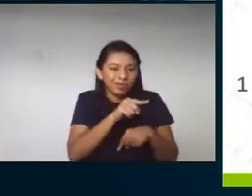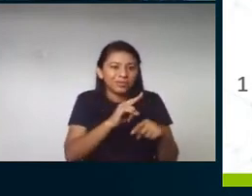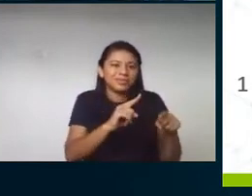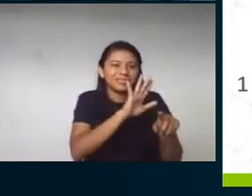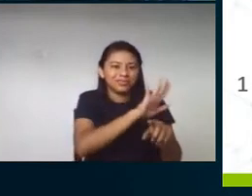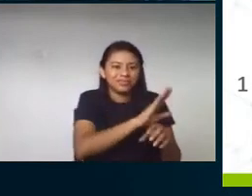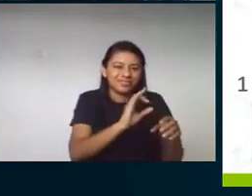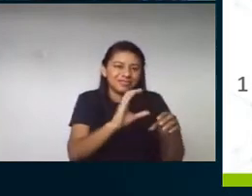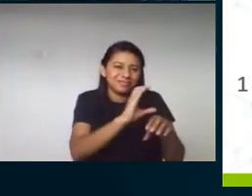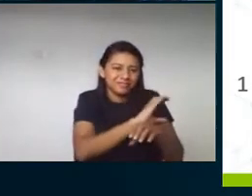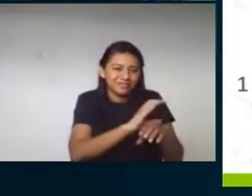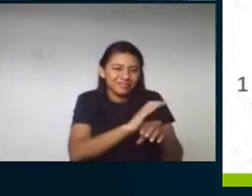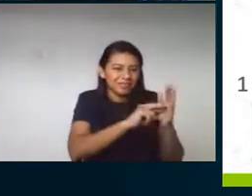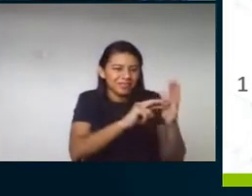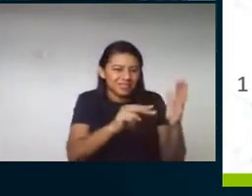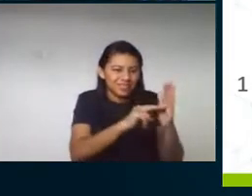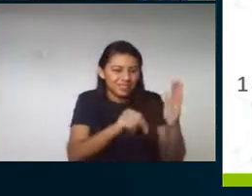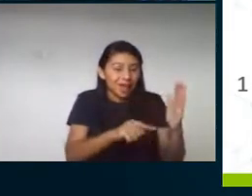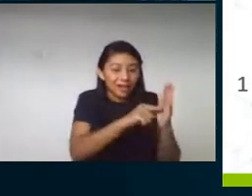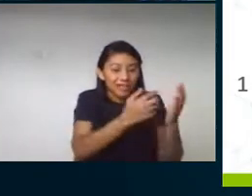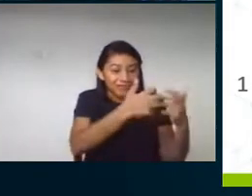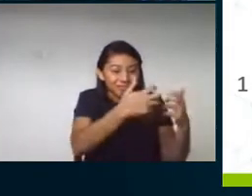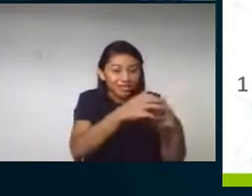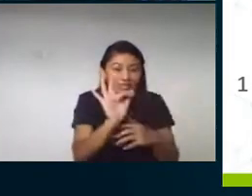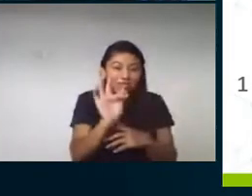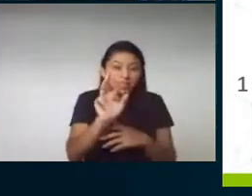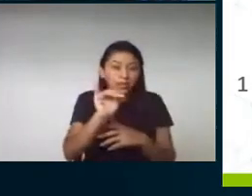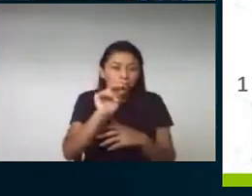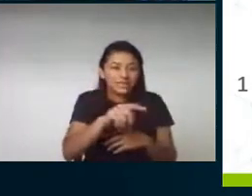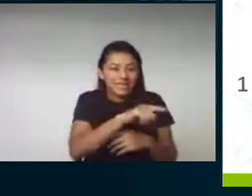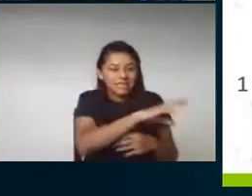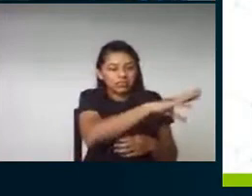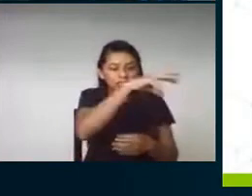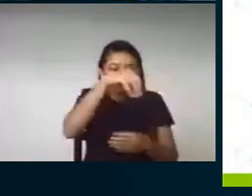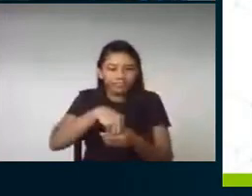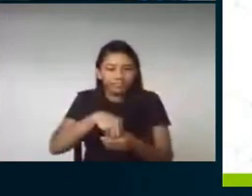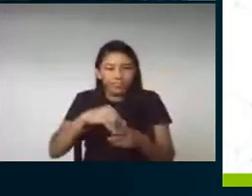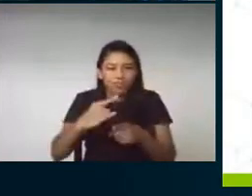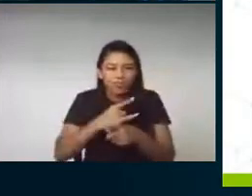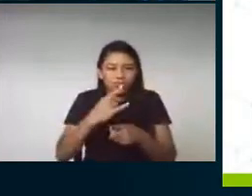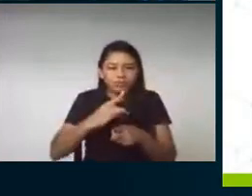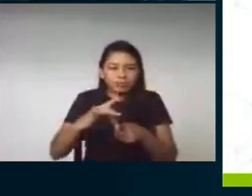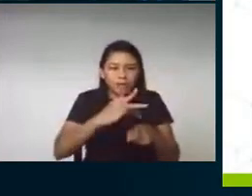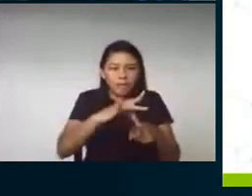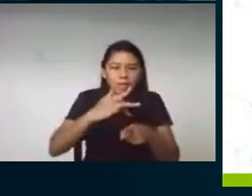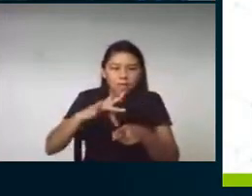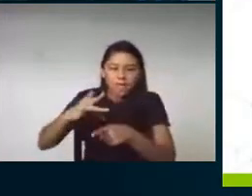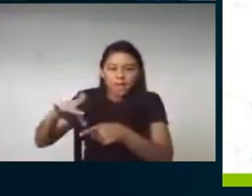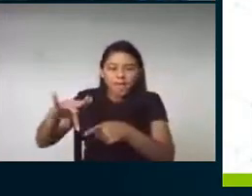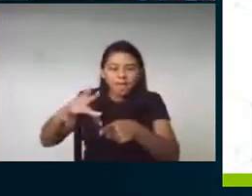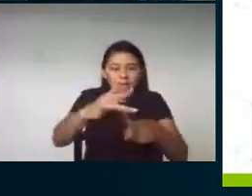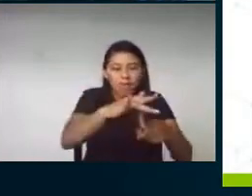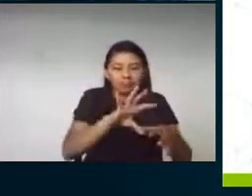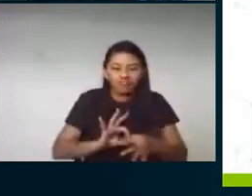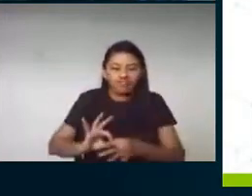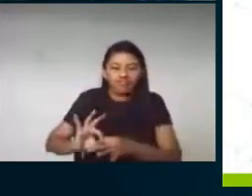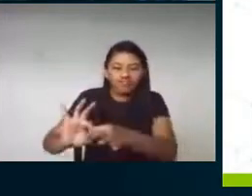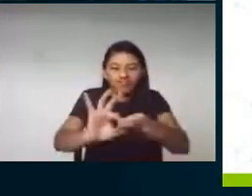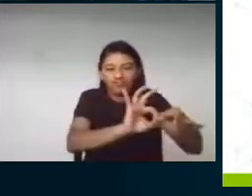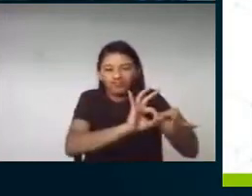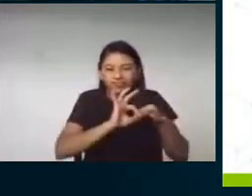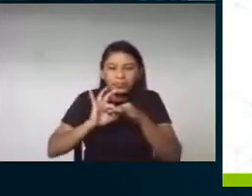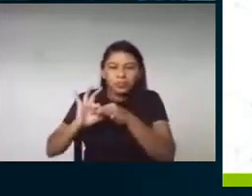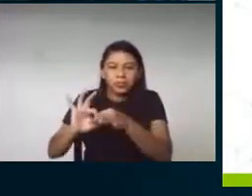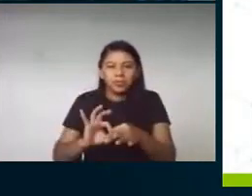medidas correctivas sobre desviaciones que puedan estar ocurriendo y que afecten el funcionamiento óptimo de la planta. Entonces, ¿cómo funciona esto? Lo primero es